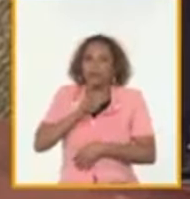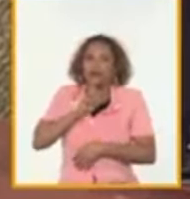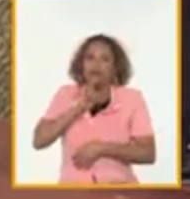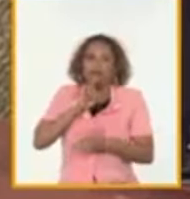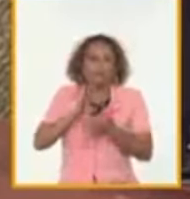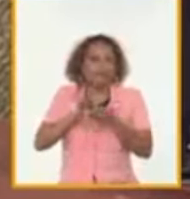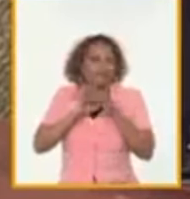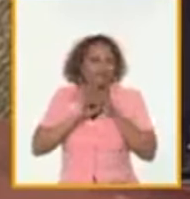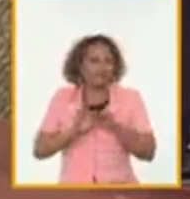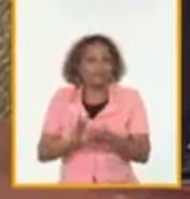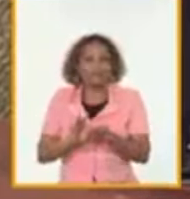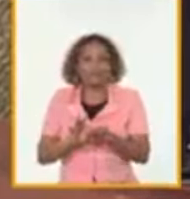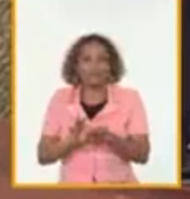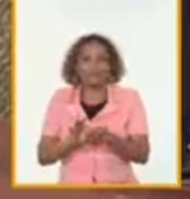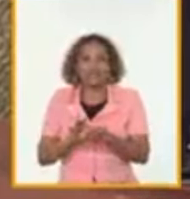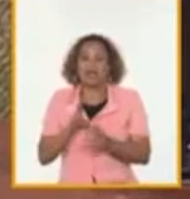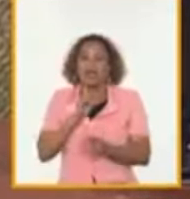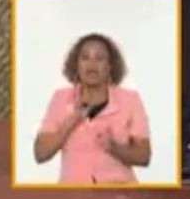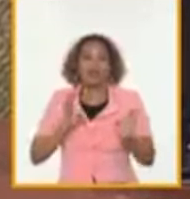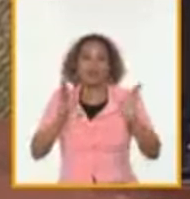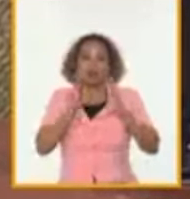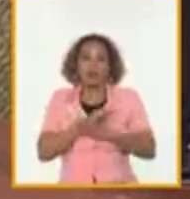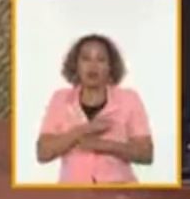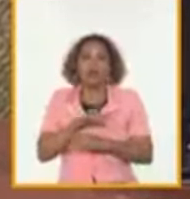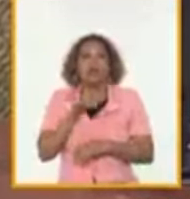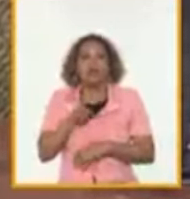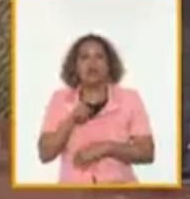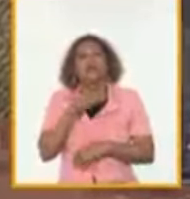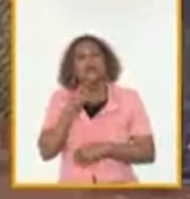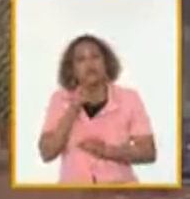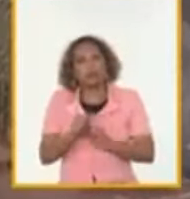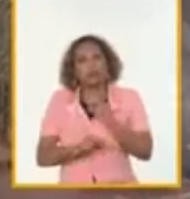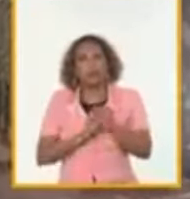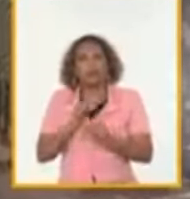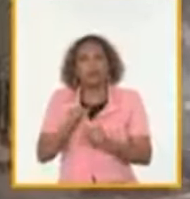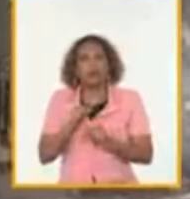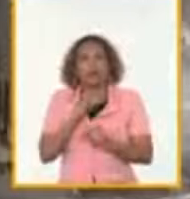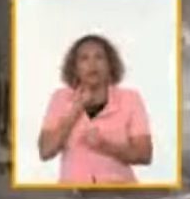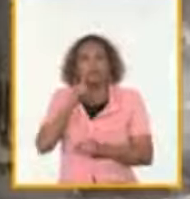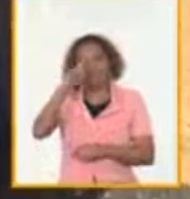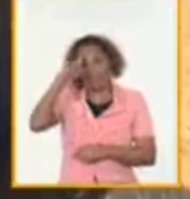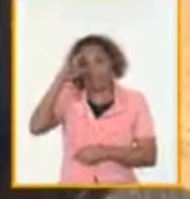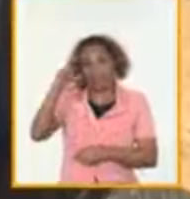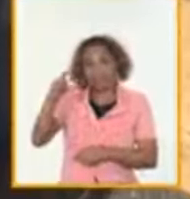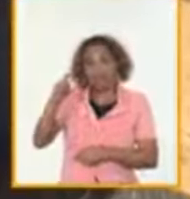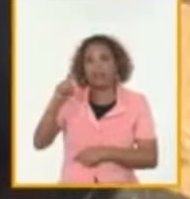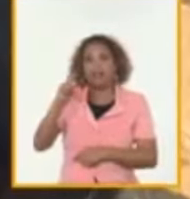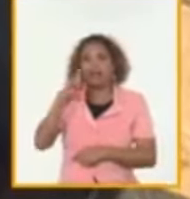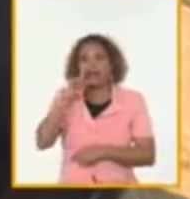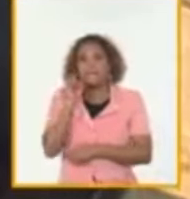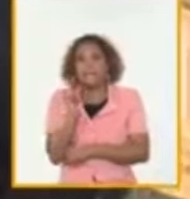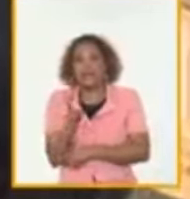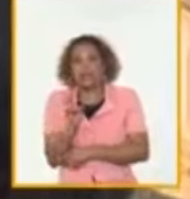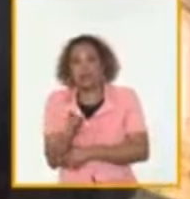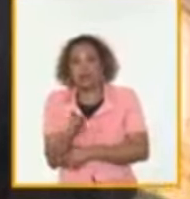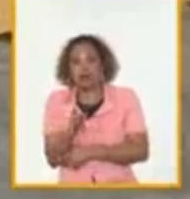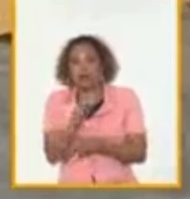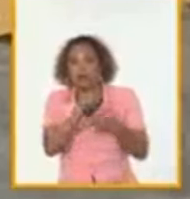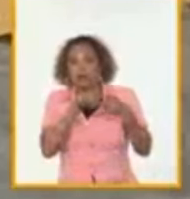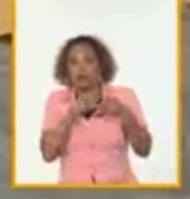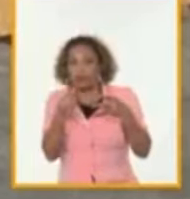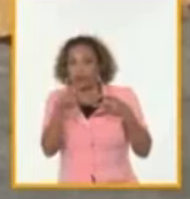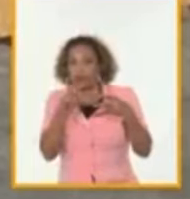si de esas situaciones difíciles la hacemos un poquito más difícil Santa Clara y manicaragua son dos municipios hoy que